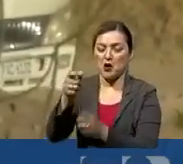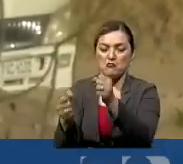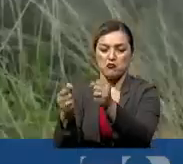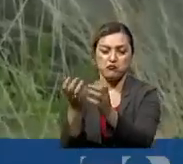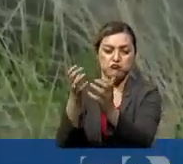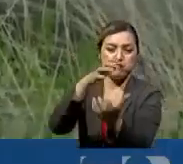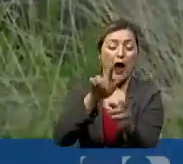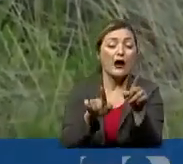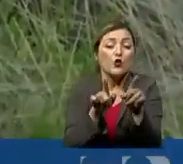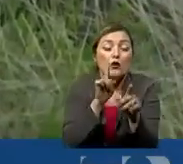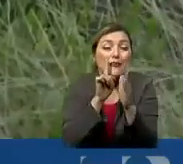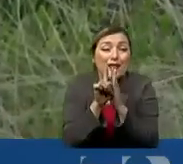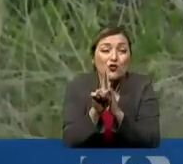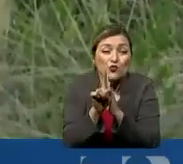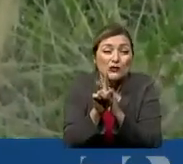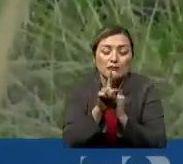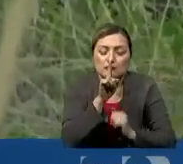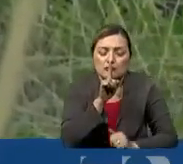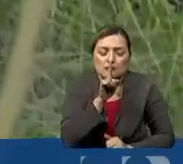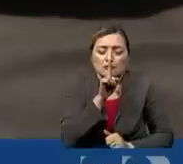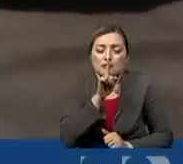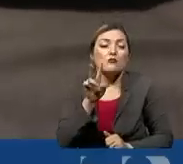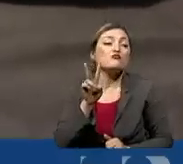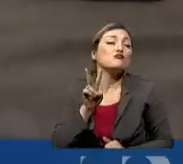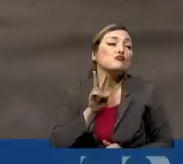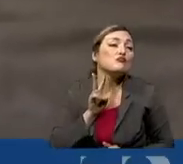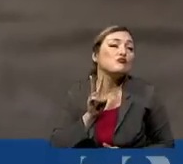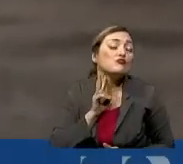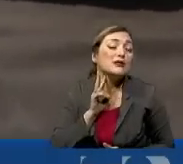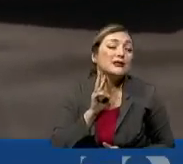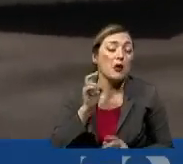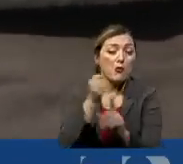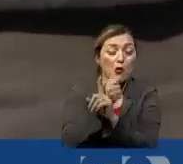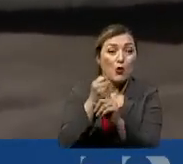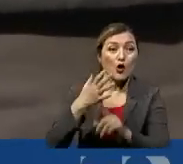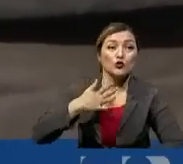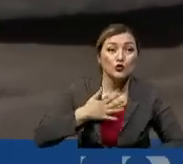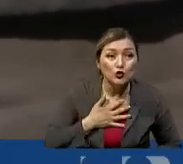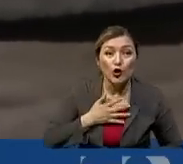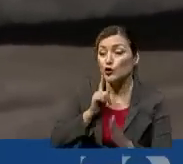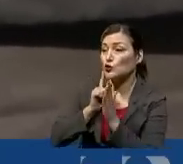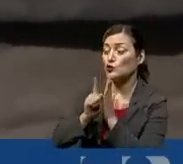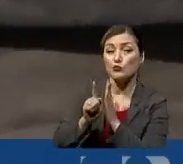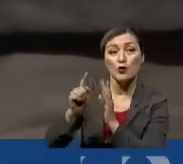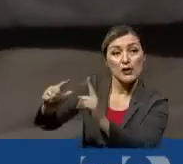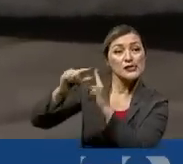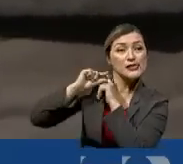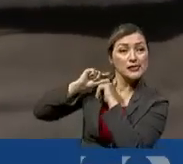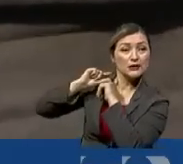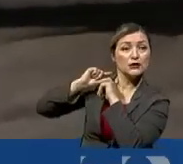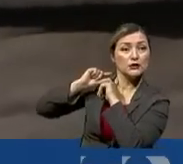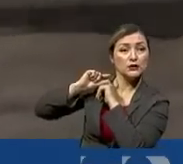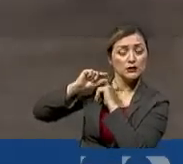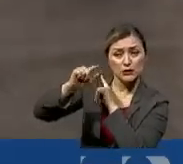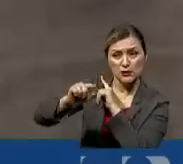no denunciar porque ya han sido víctimas de agresiones. No puede decir nada porque insultan, toman represalia, que ya han hablado